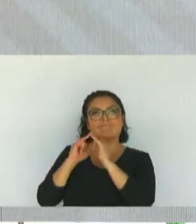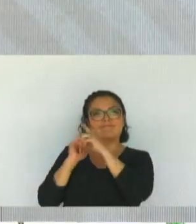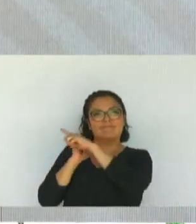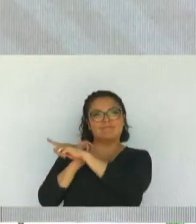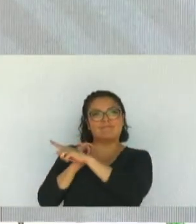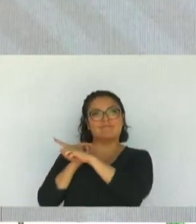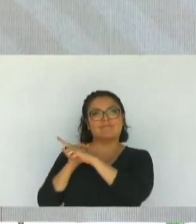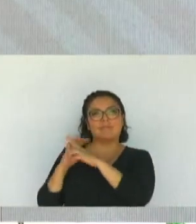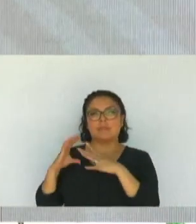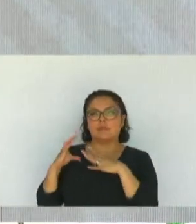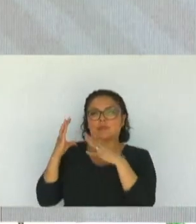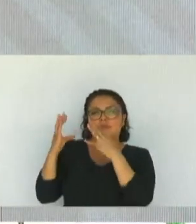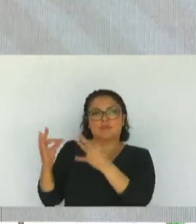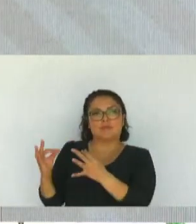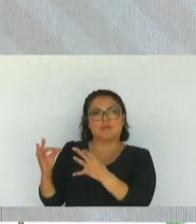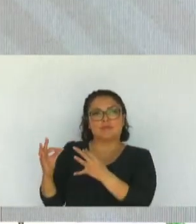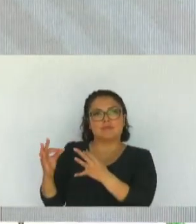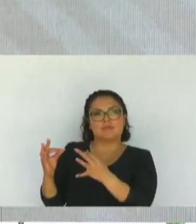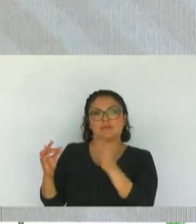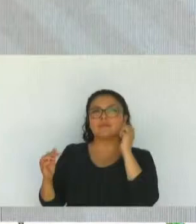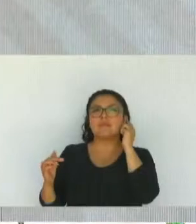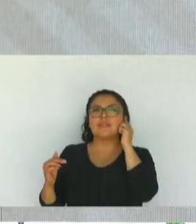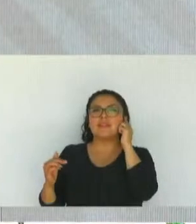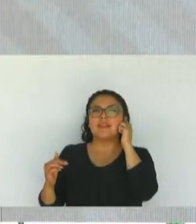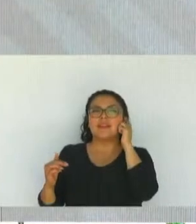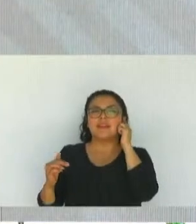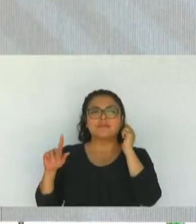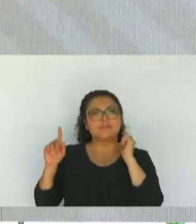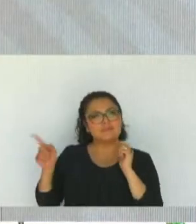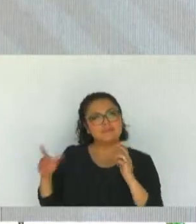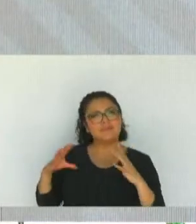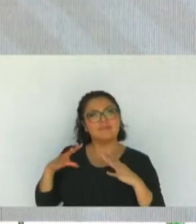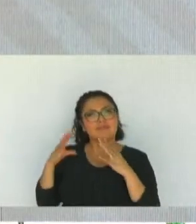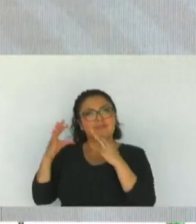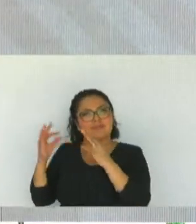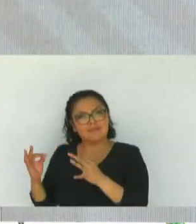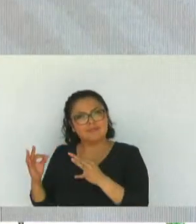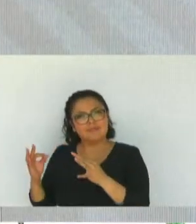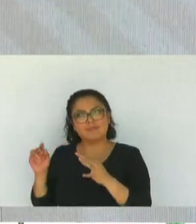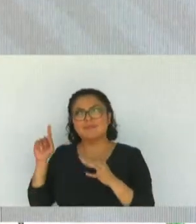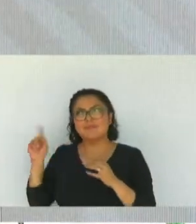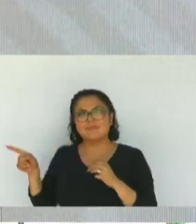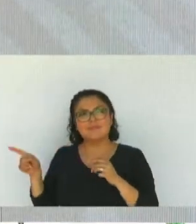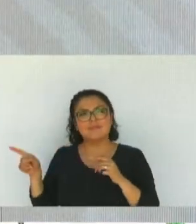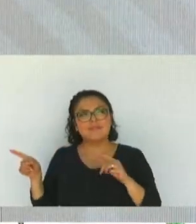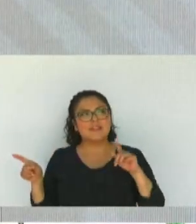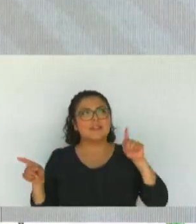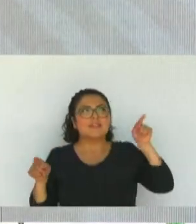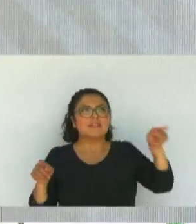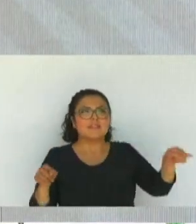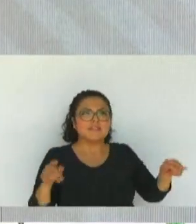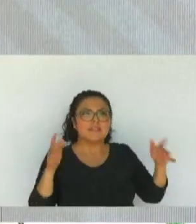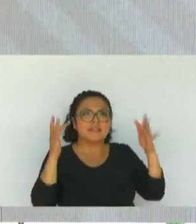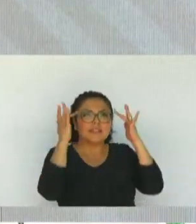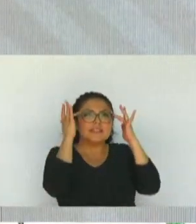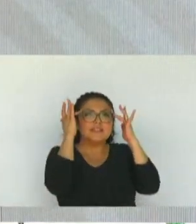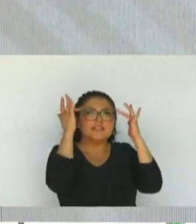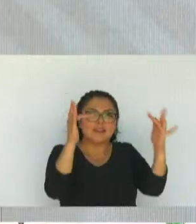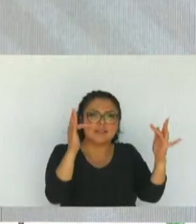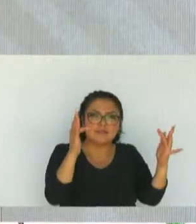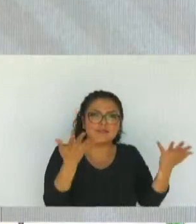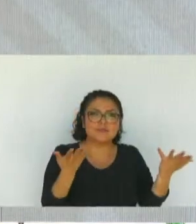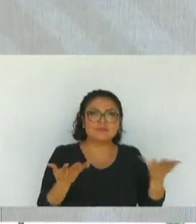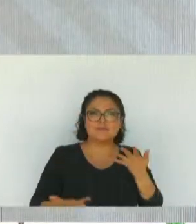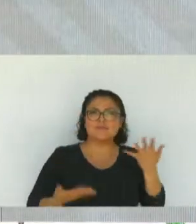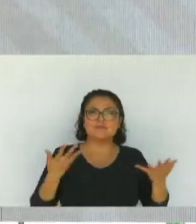porque no es del IMSS, es del Santos, que nació como Santos Trinidad, allá en Tlaxcala, como un equipo del Seguro Social